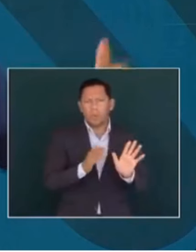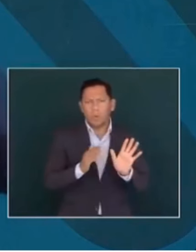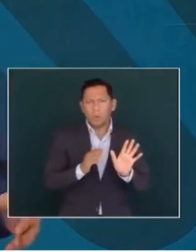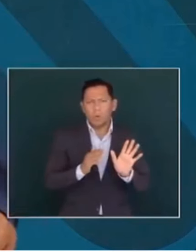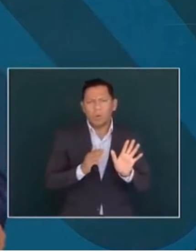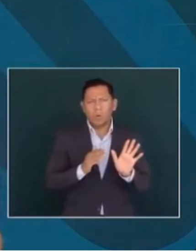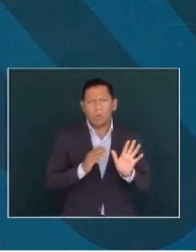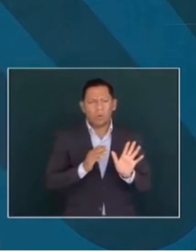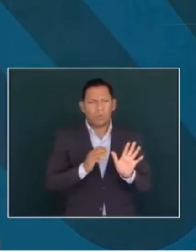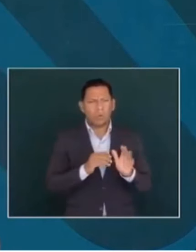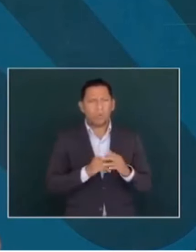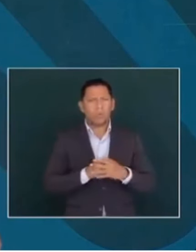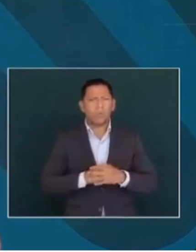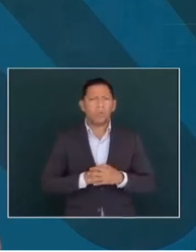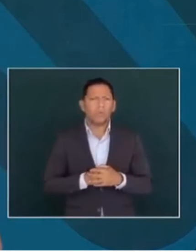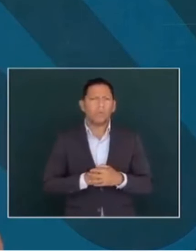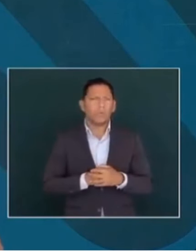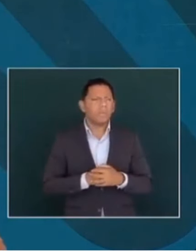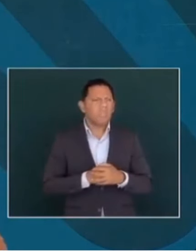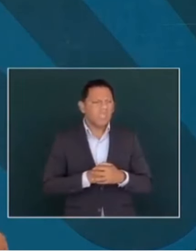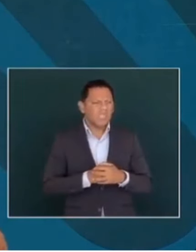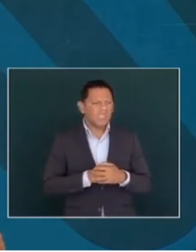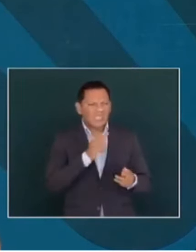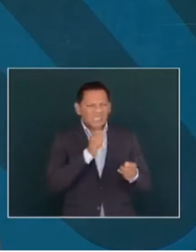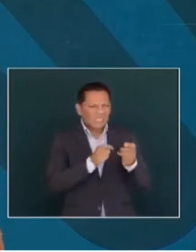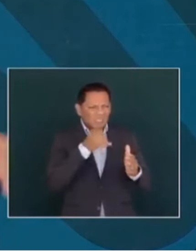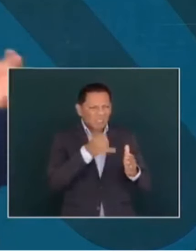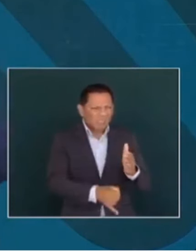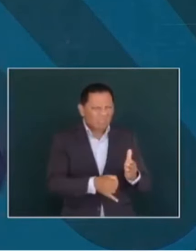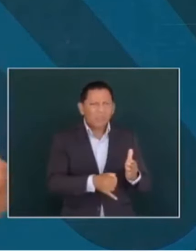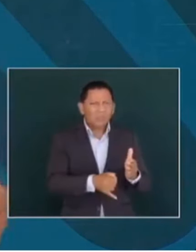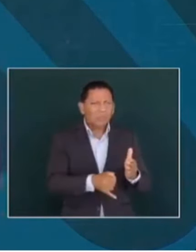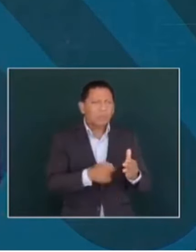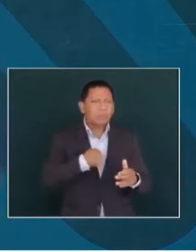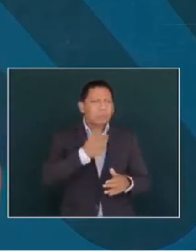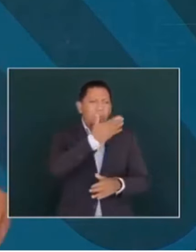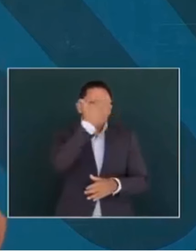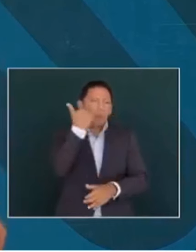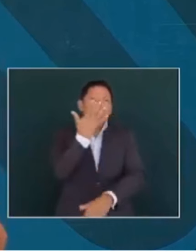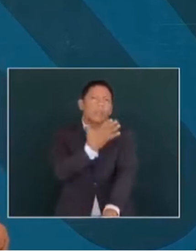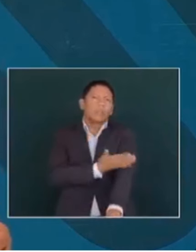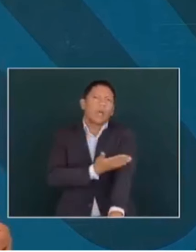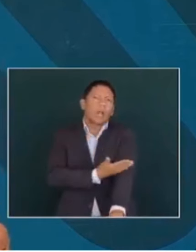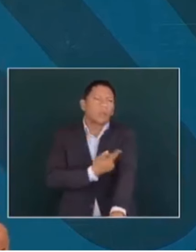alcancé a saber bien, porque fue tarde cuando me enteré.